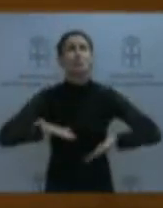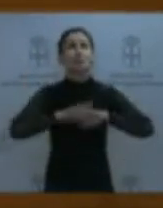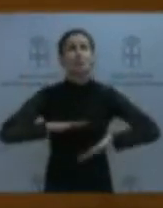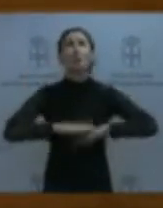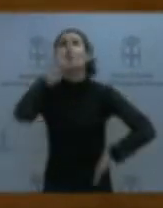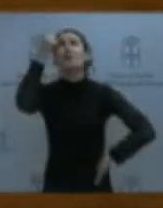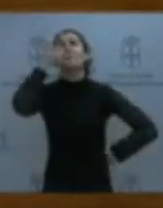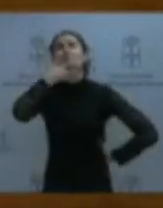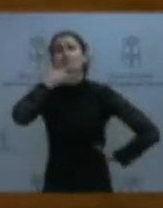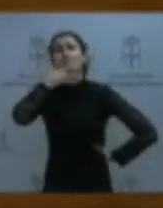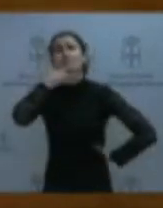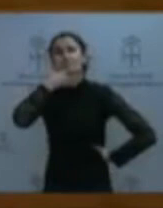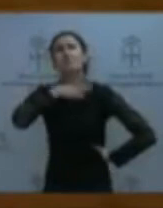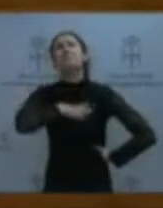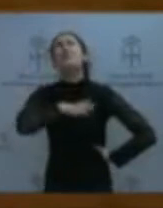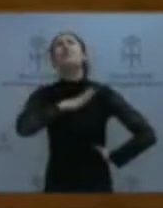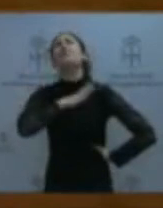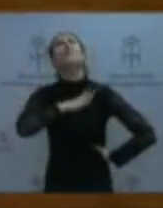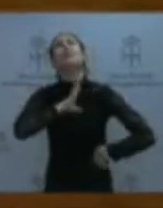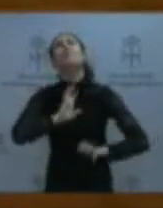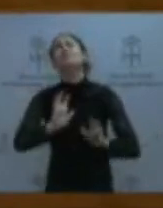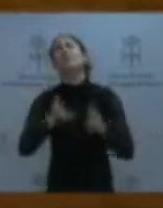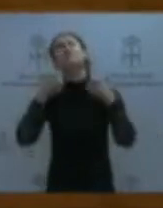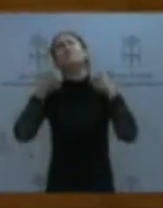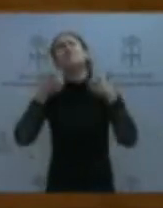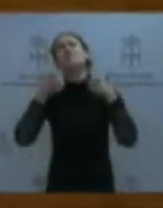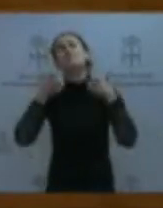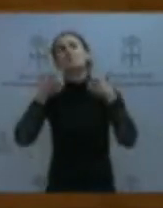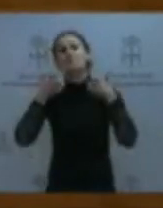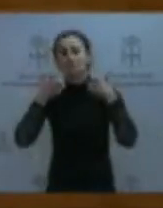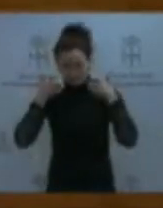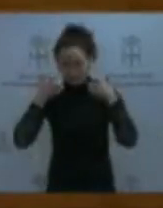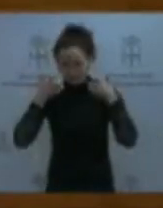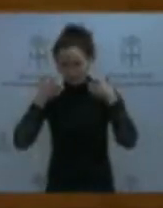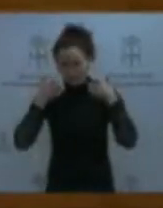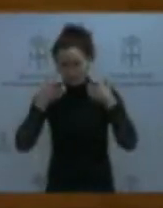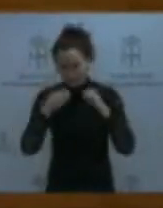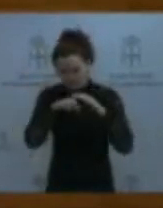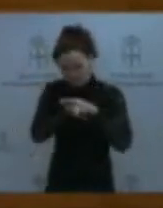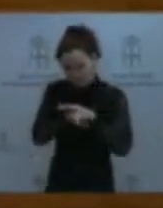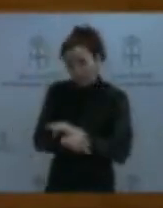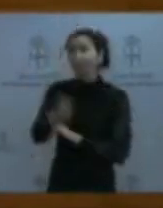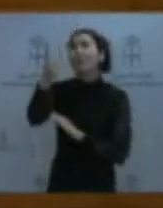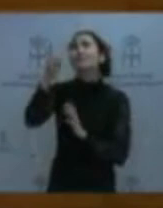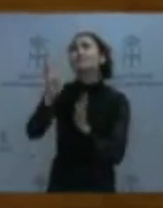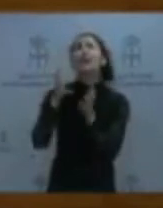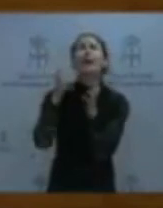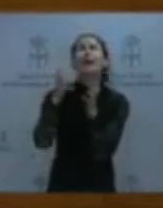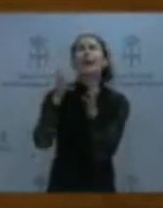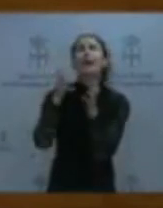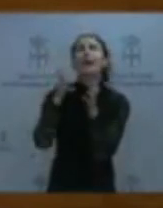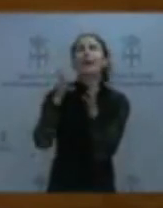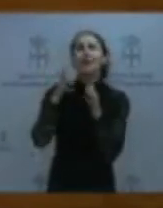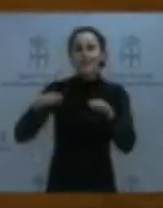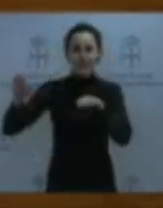Dios, dame el premio. Cada vez que se acostaba, Dios, dame el premio. Hasta que un momento un ángel